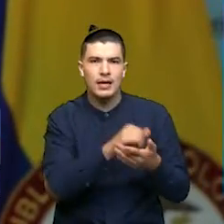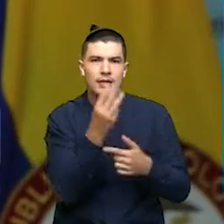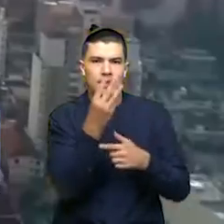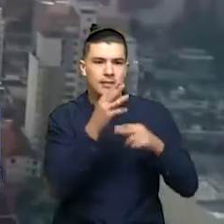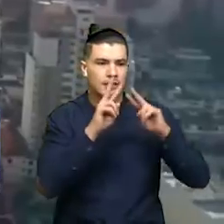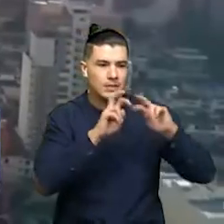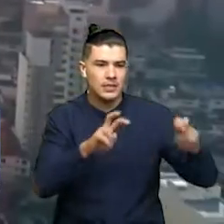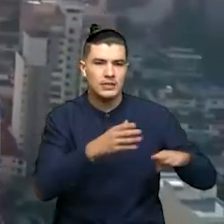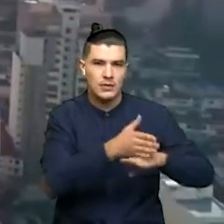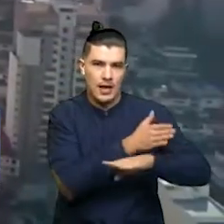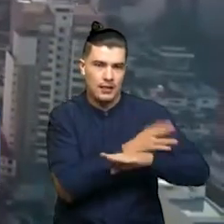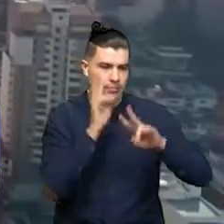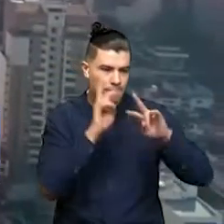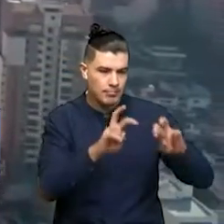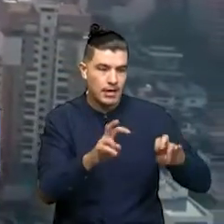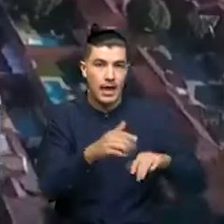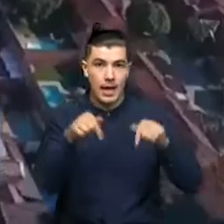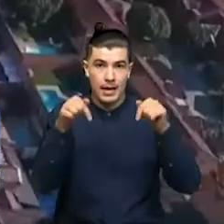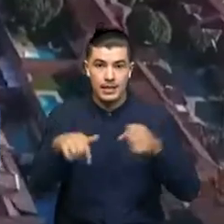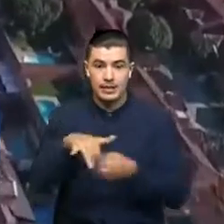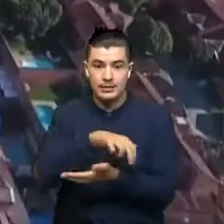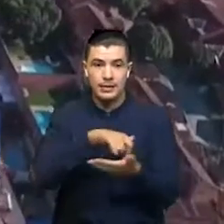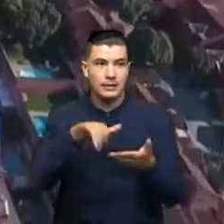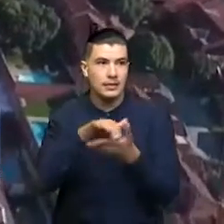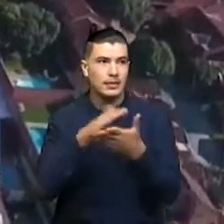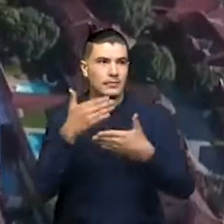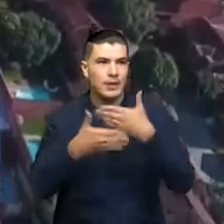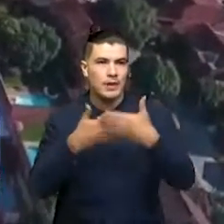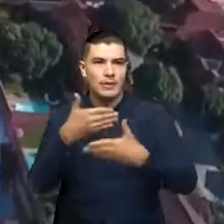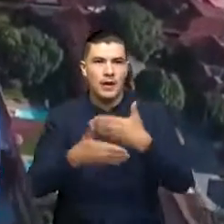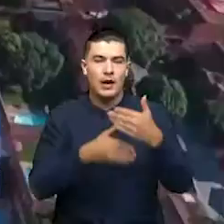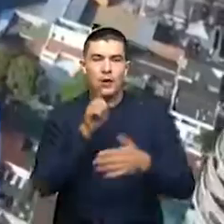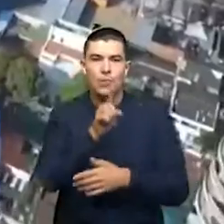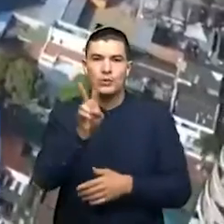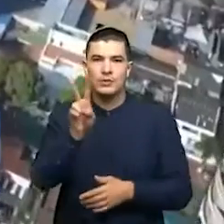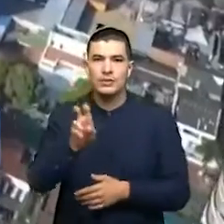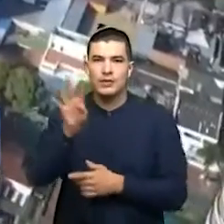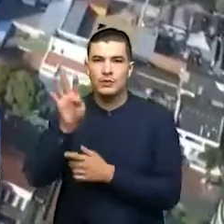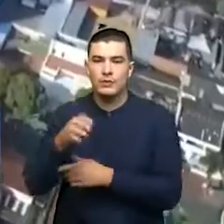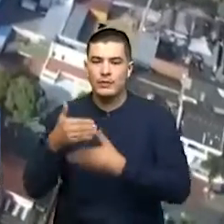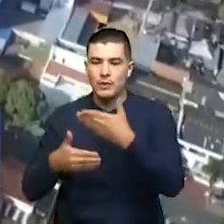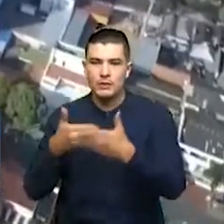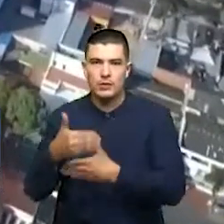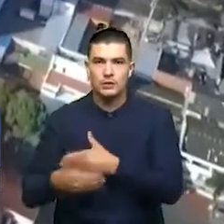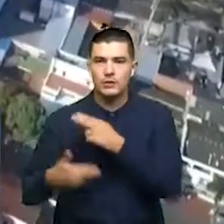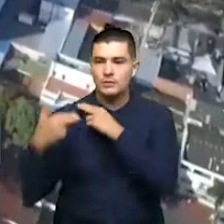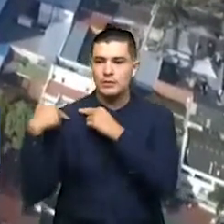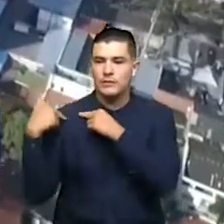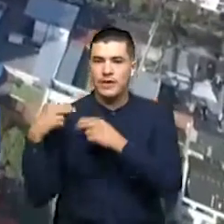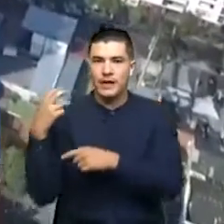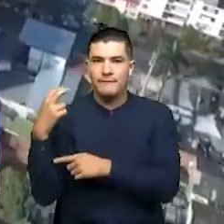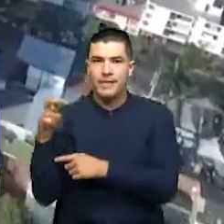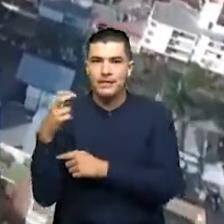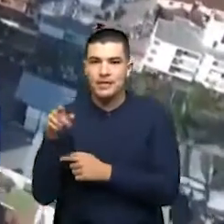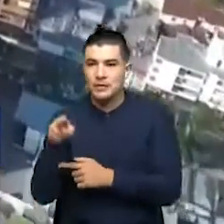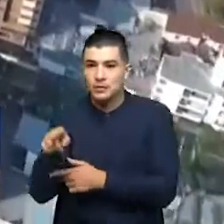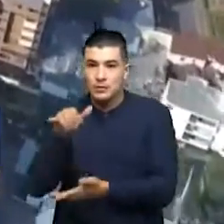indagaciones preliminares. En Santander se están tramitando 179 procesos de responsabilidad fiscal, de los